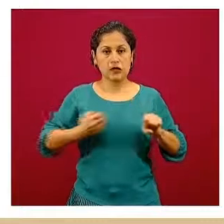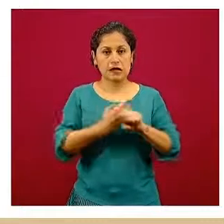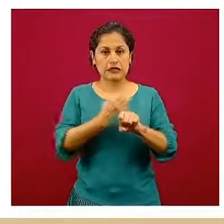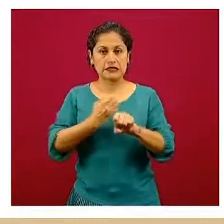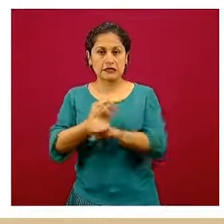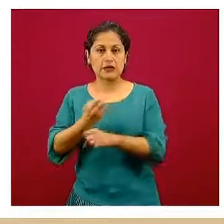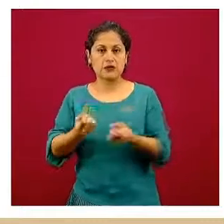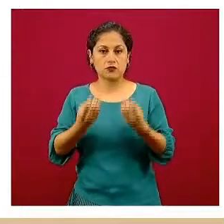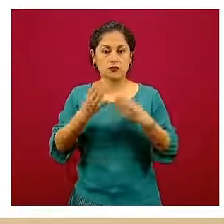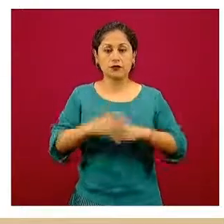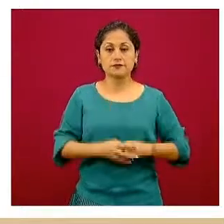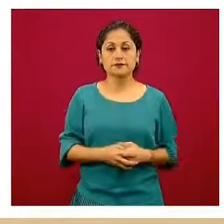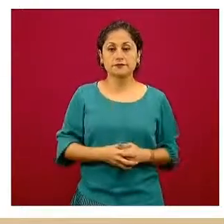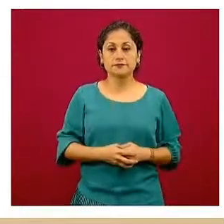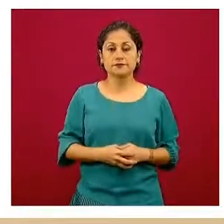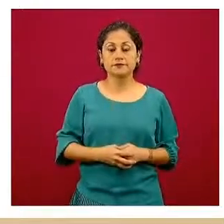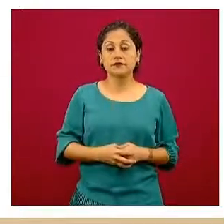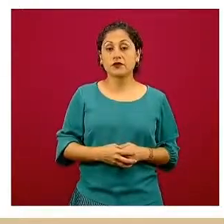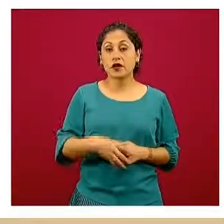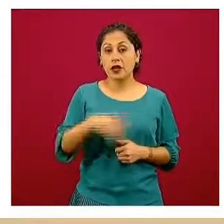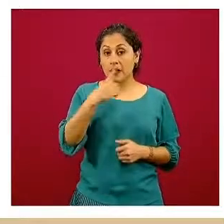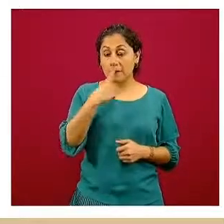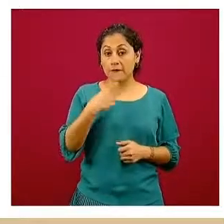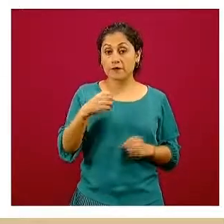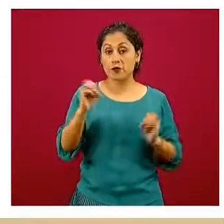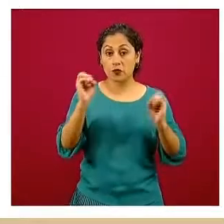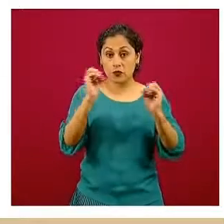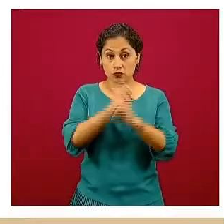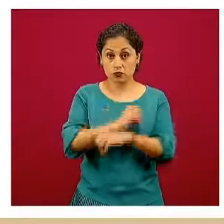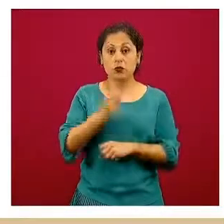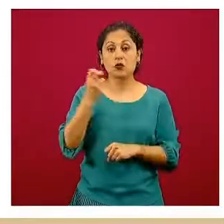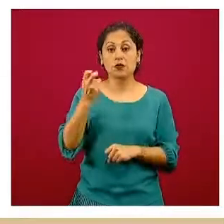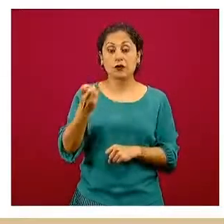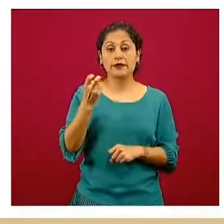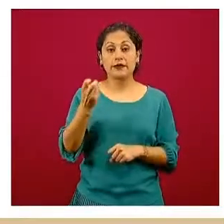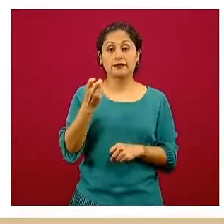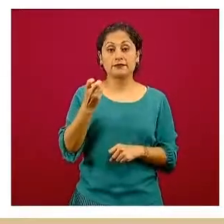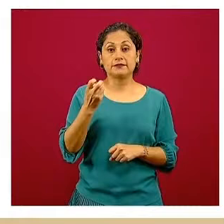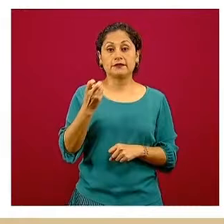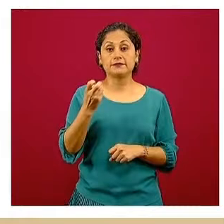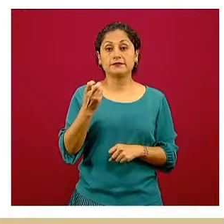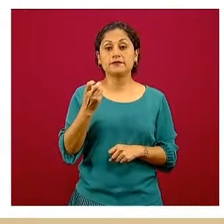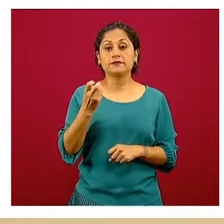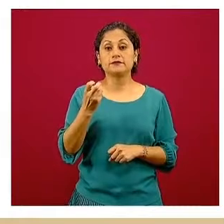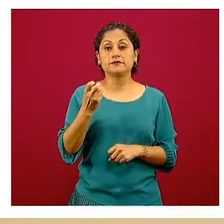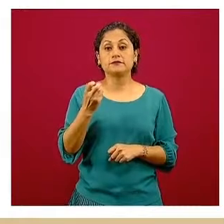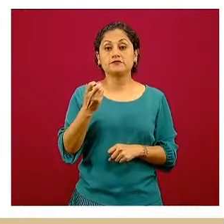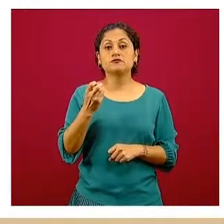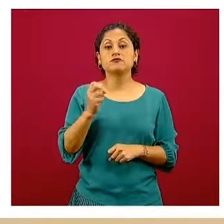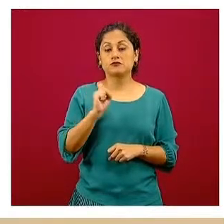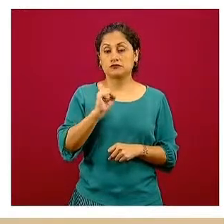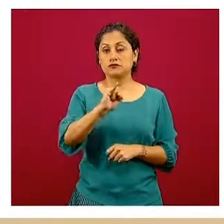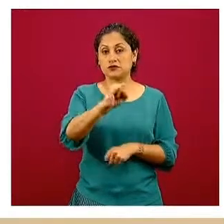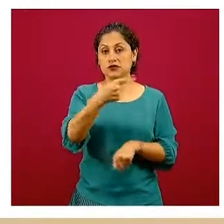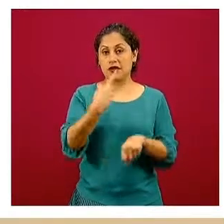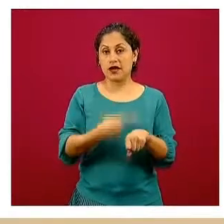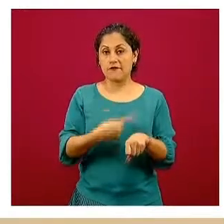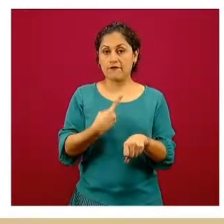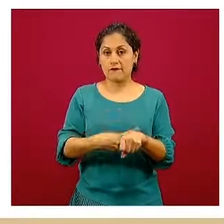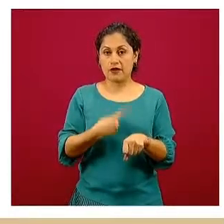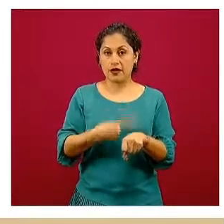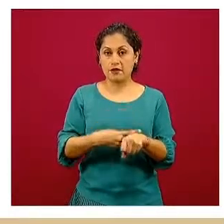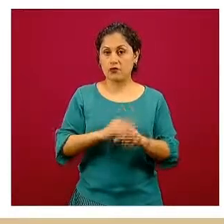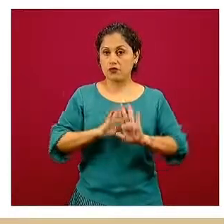federativa. En el color rojo oscuro, que está pegado a la base, tenemos los activos confirmados, los que ya tienen